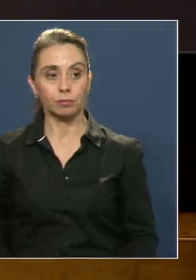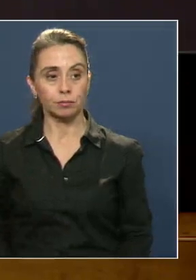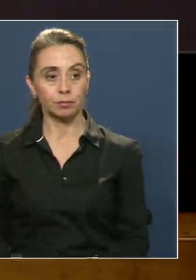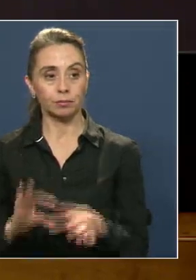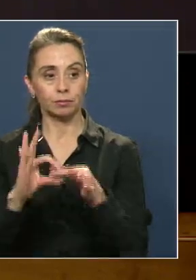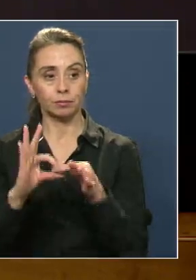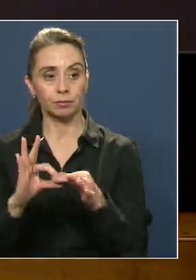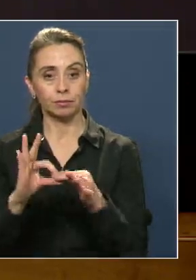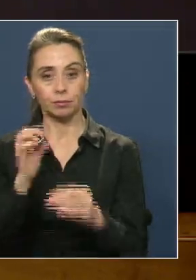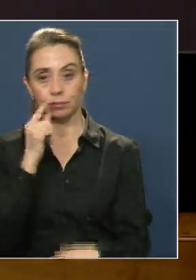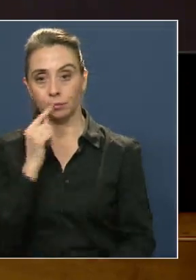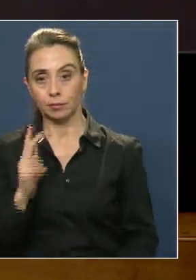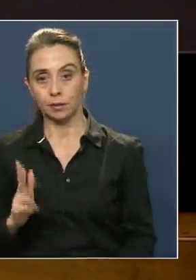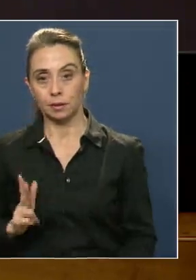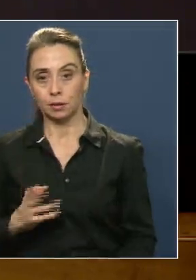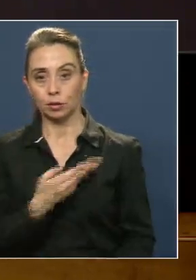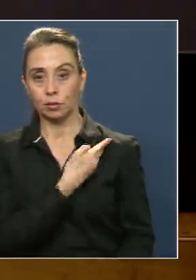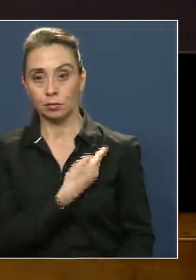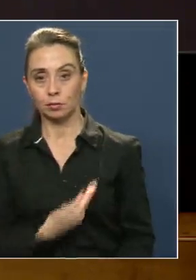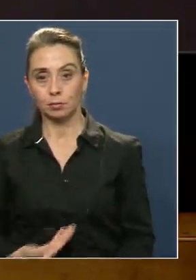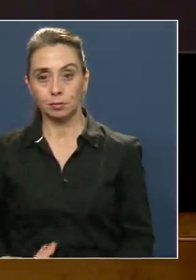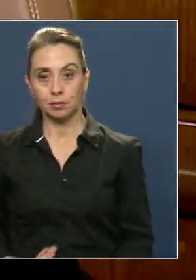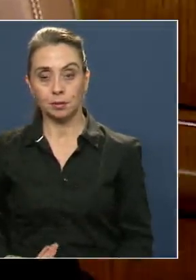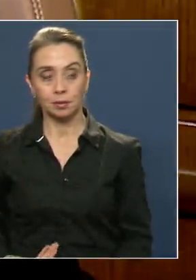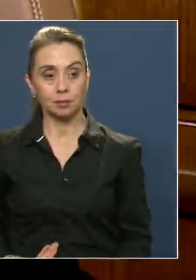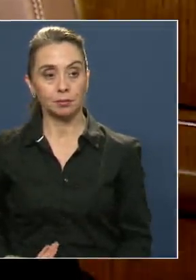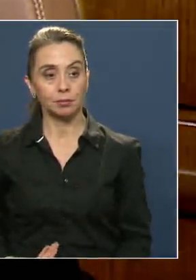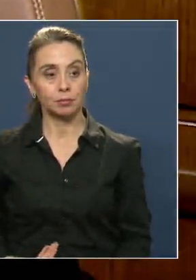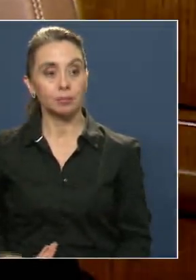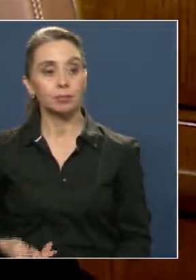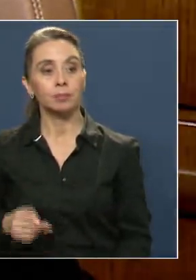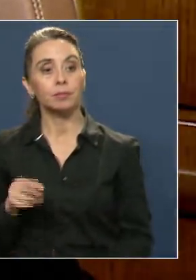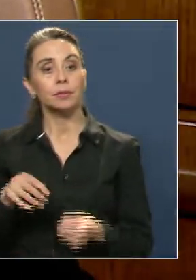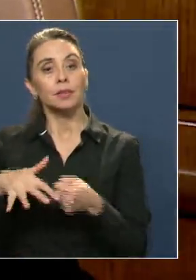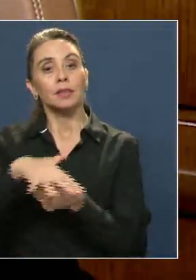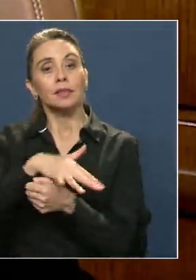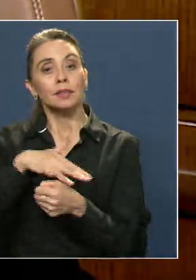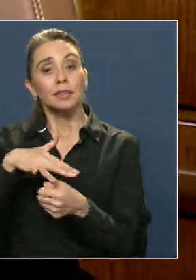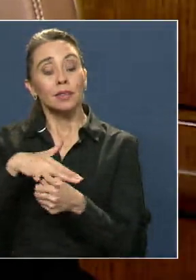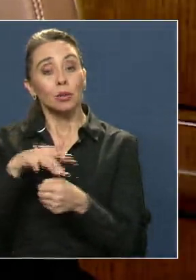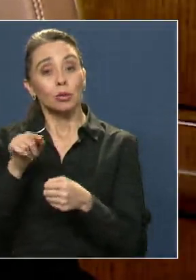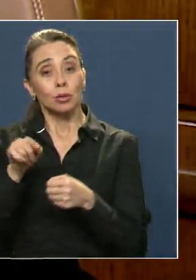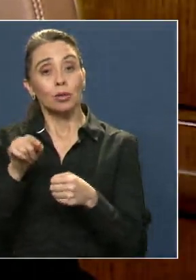Gracias, señor presidente. A ver, respecto de la situación de la